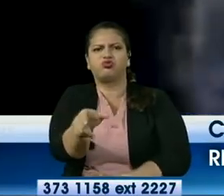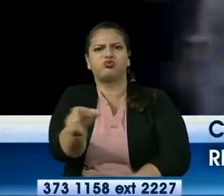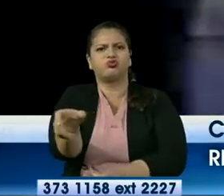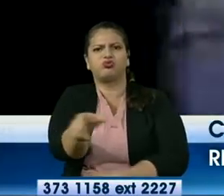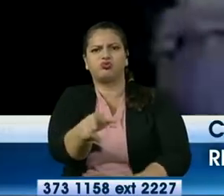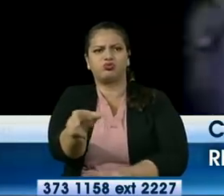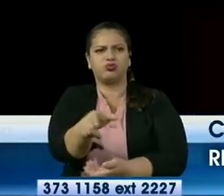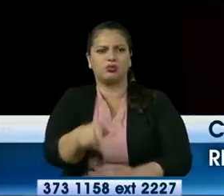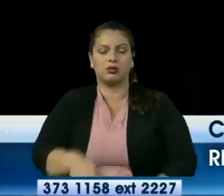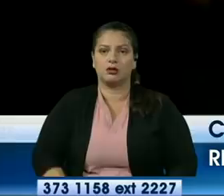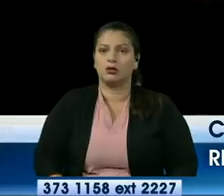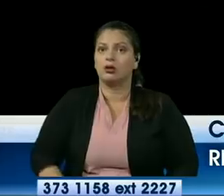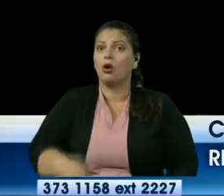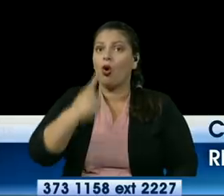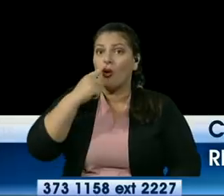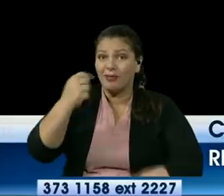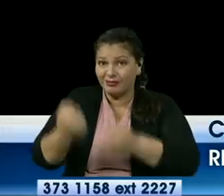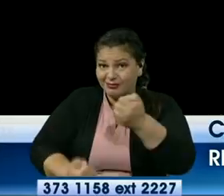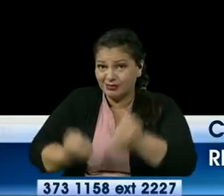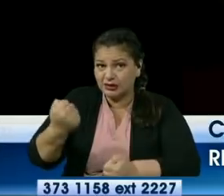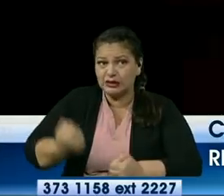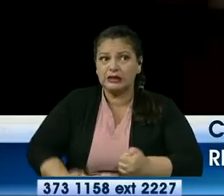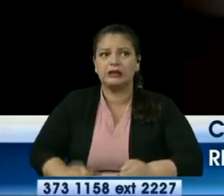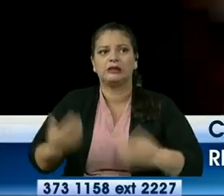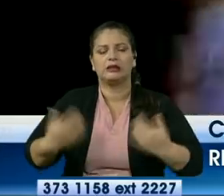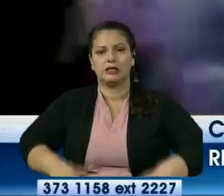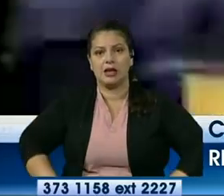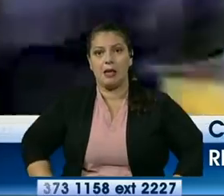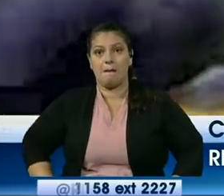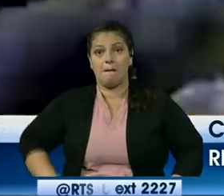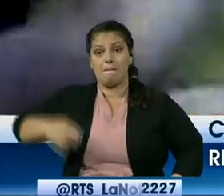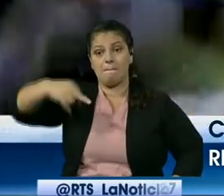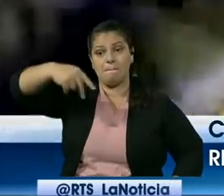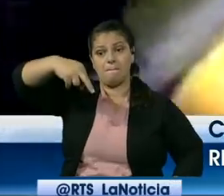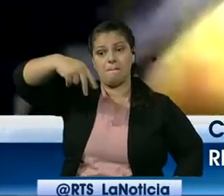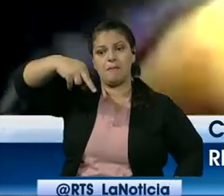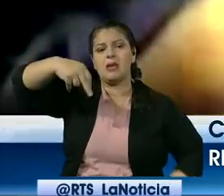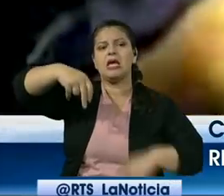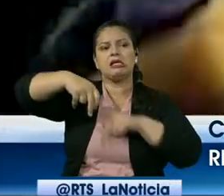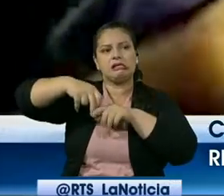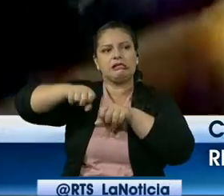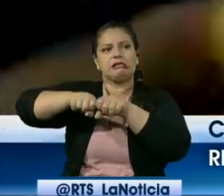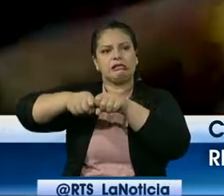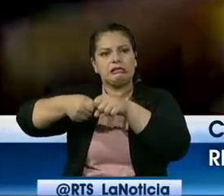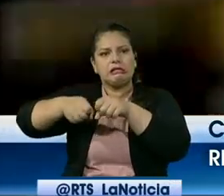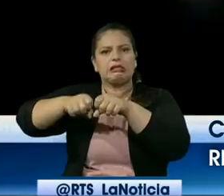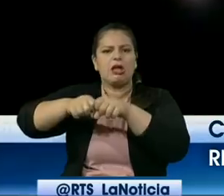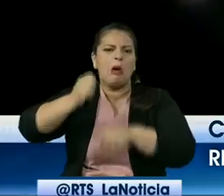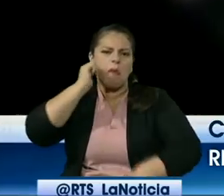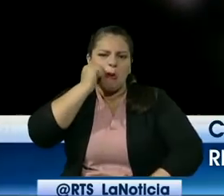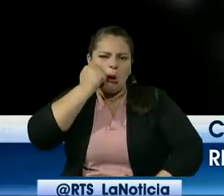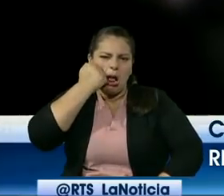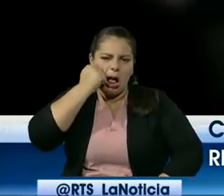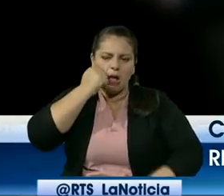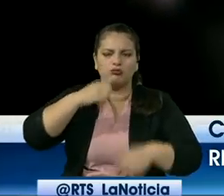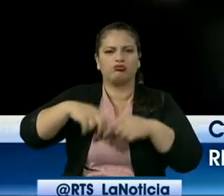presentaba algunas contusiones en sus extremidades inferiores, pero afortunadamente de momento se encuentra